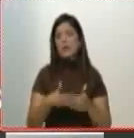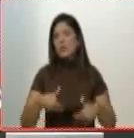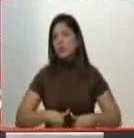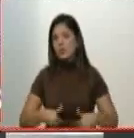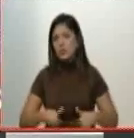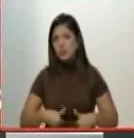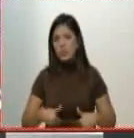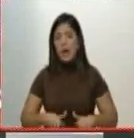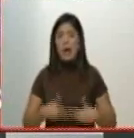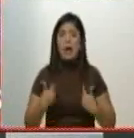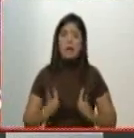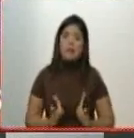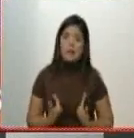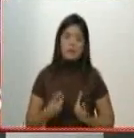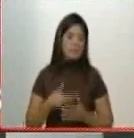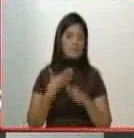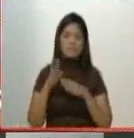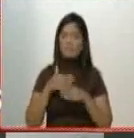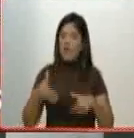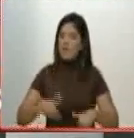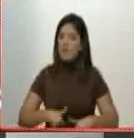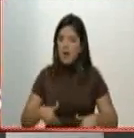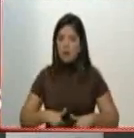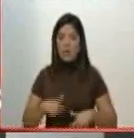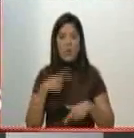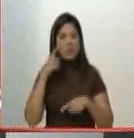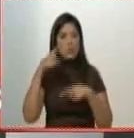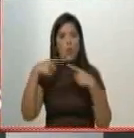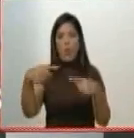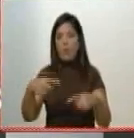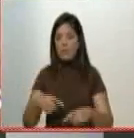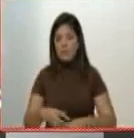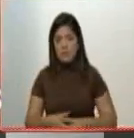levantarse. Esto es todos los días.